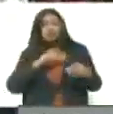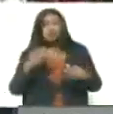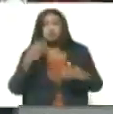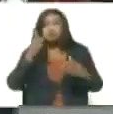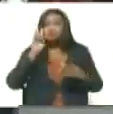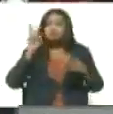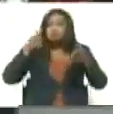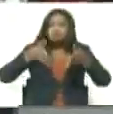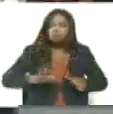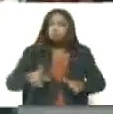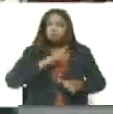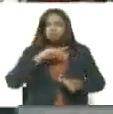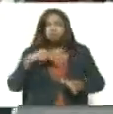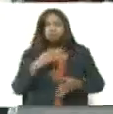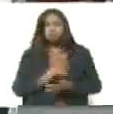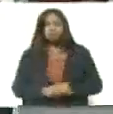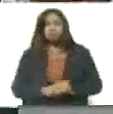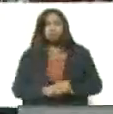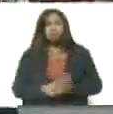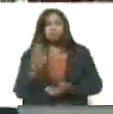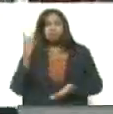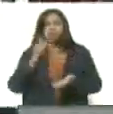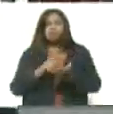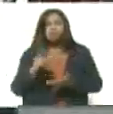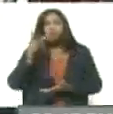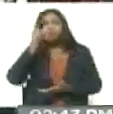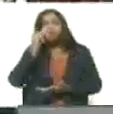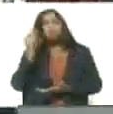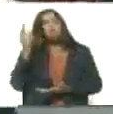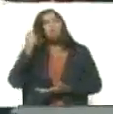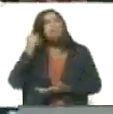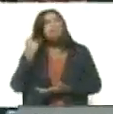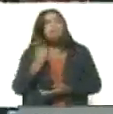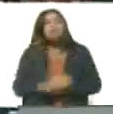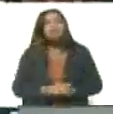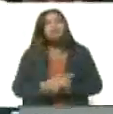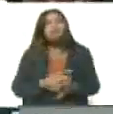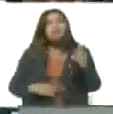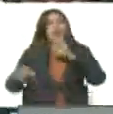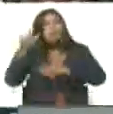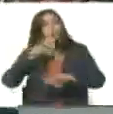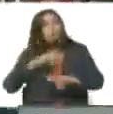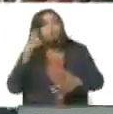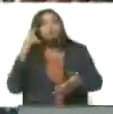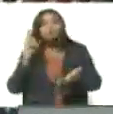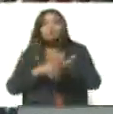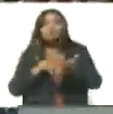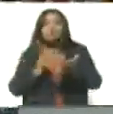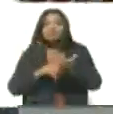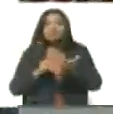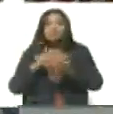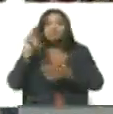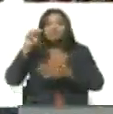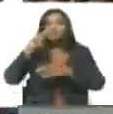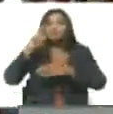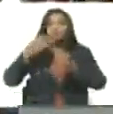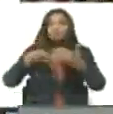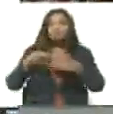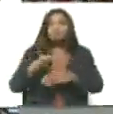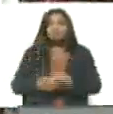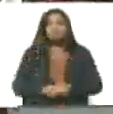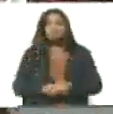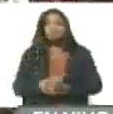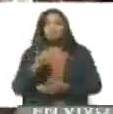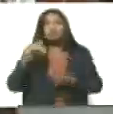nacer, estamos los hombres y las mujeres que amamos de verdad, que nunca nos fuimos, que nunca